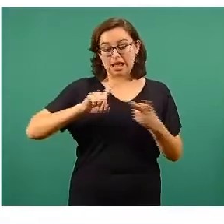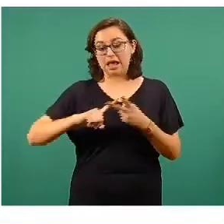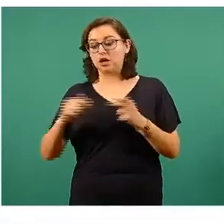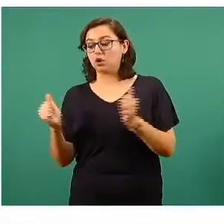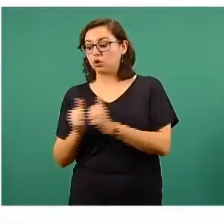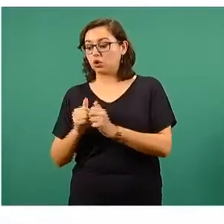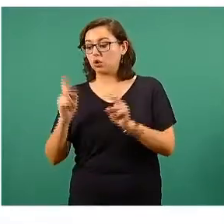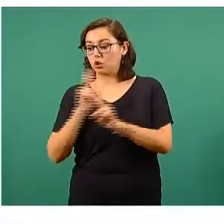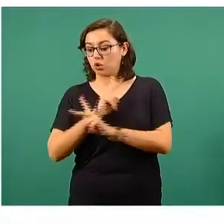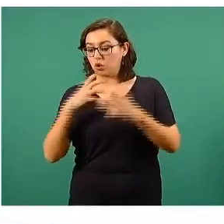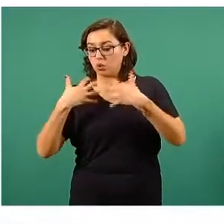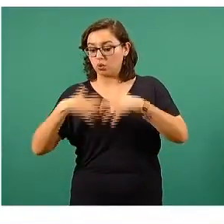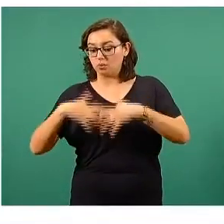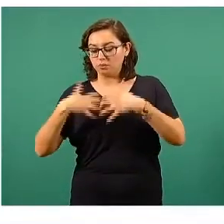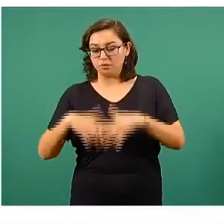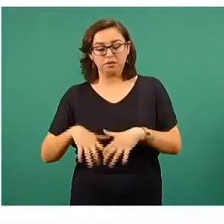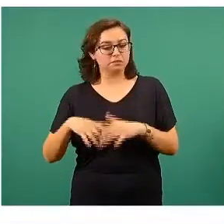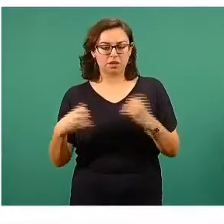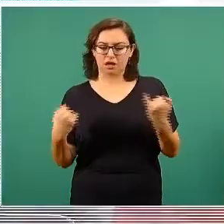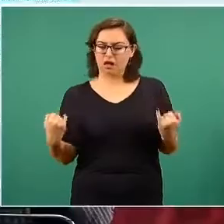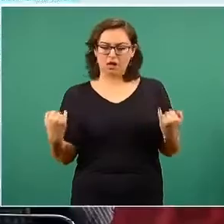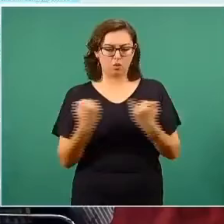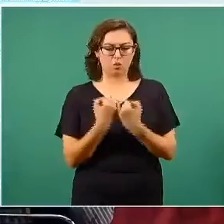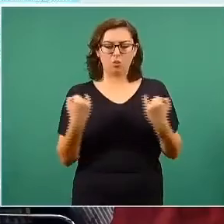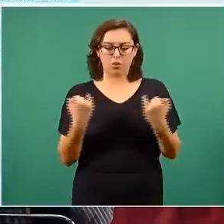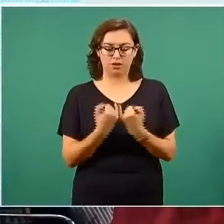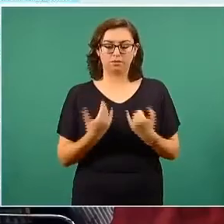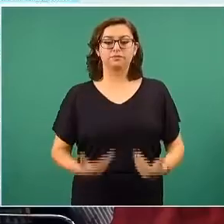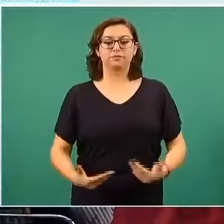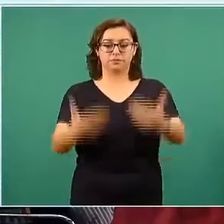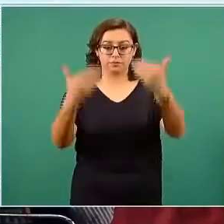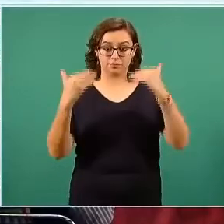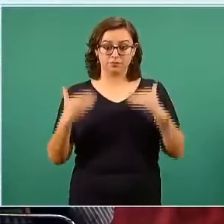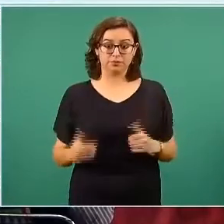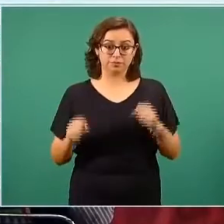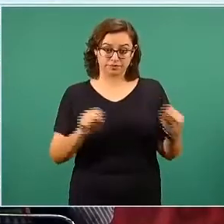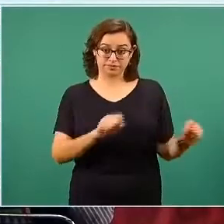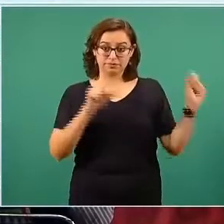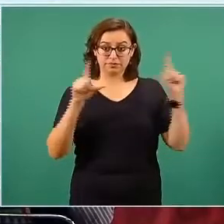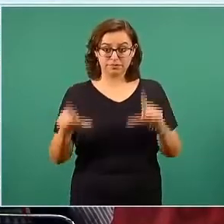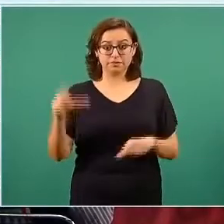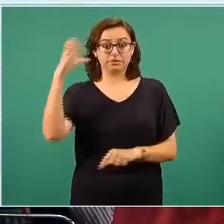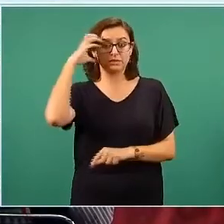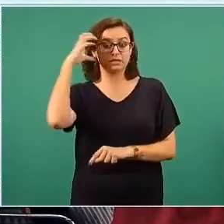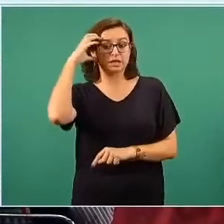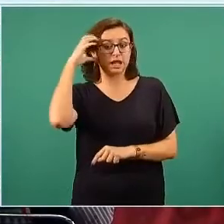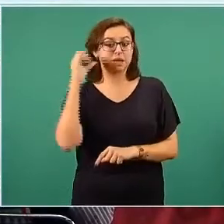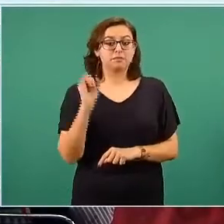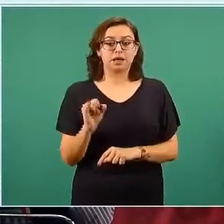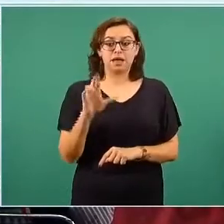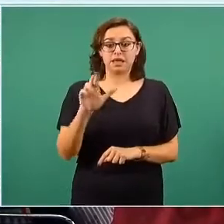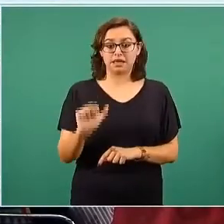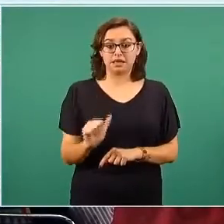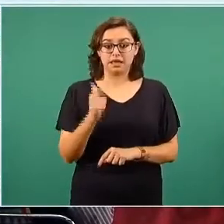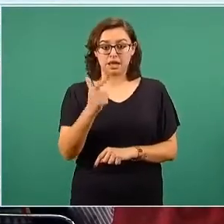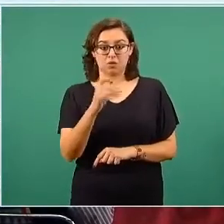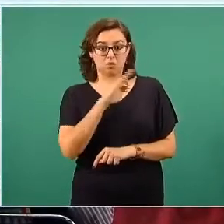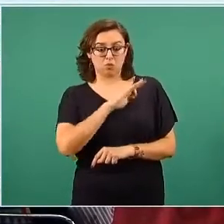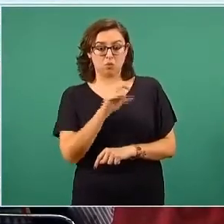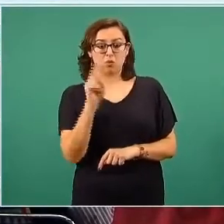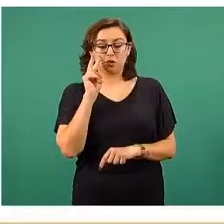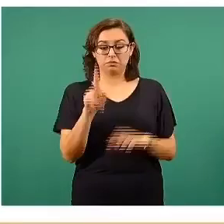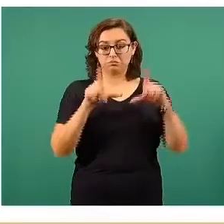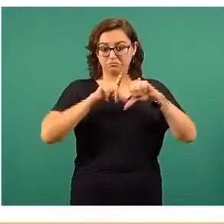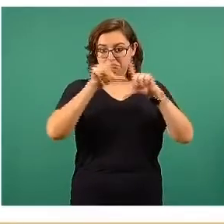ventilador. Como vemos en la siguiente diapositiva, específicamente las camas generales, tenemos ya